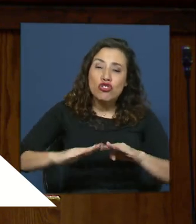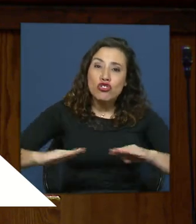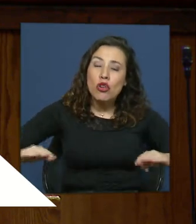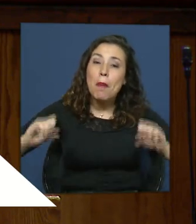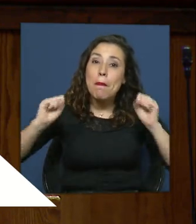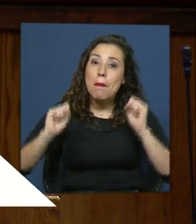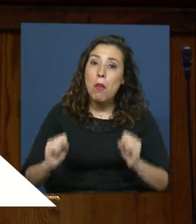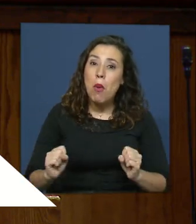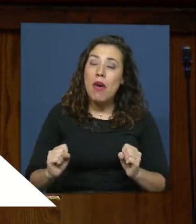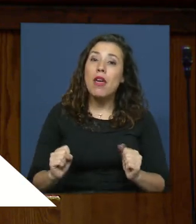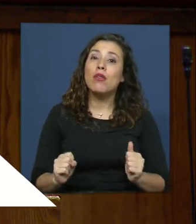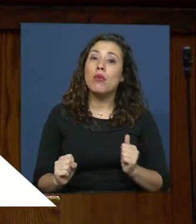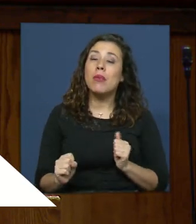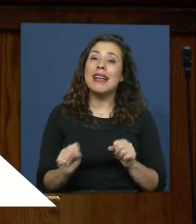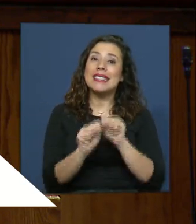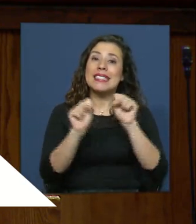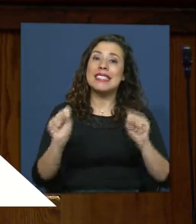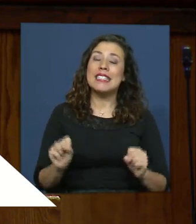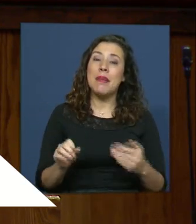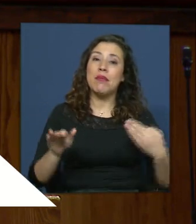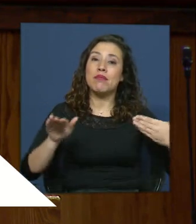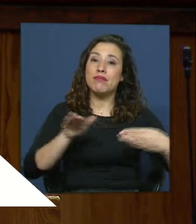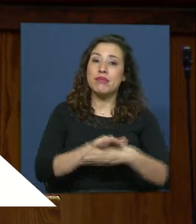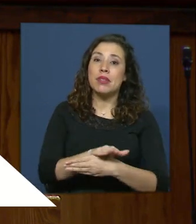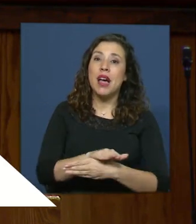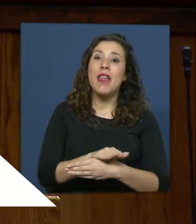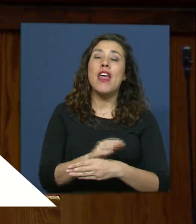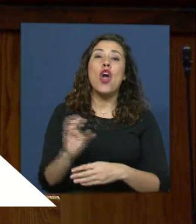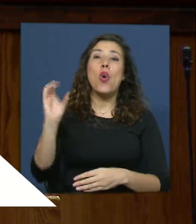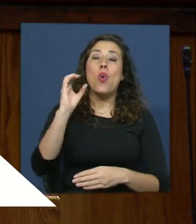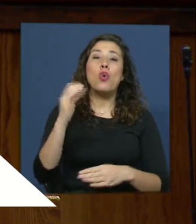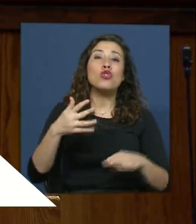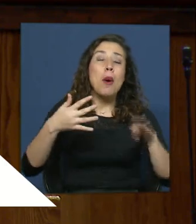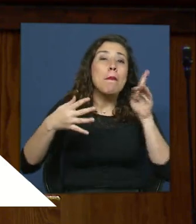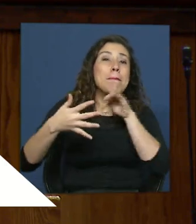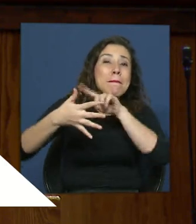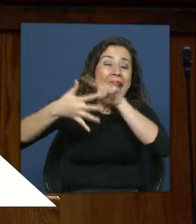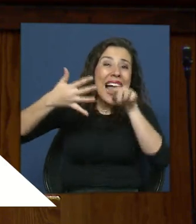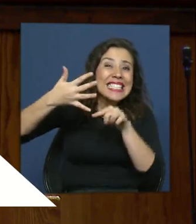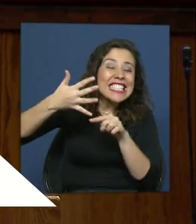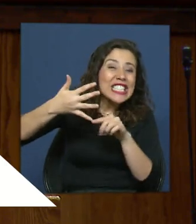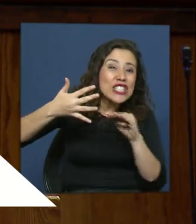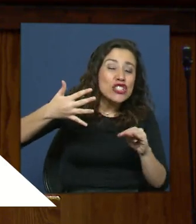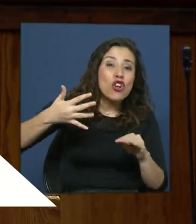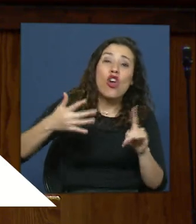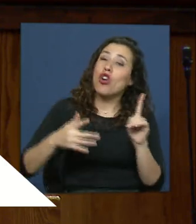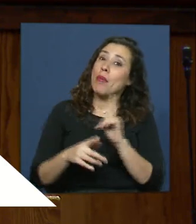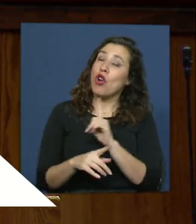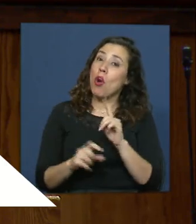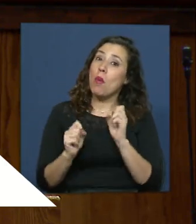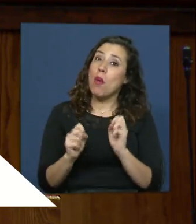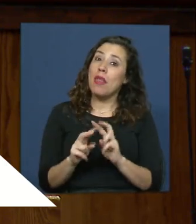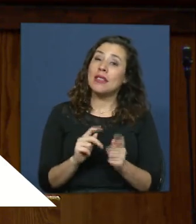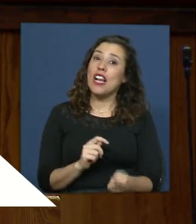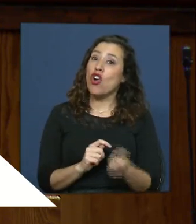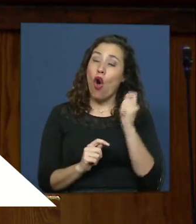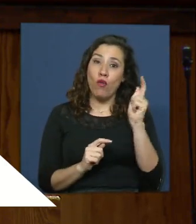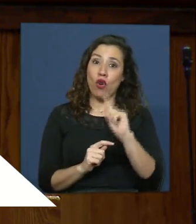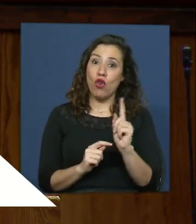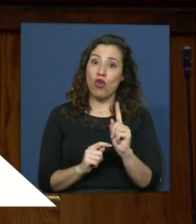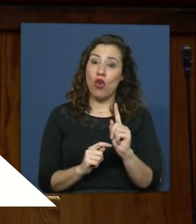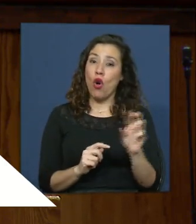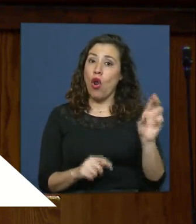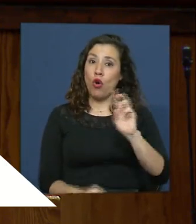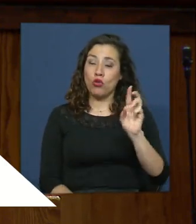puede acogerse al sistema de admisión desde el curso del menor nivel que imparta, no pudiendo efectuar cobro alguno a